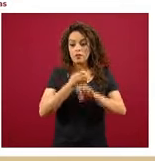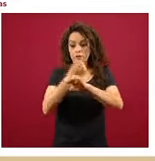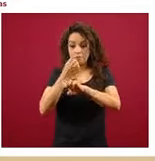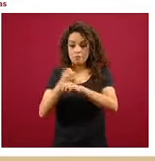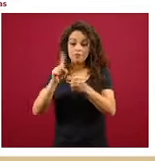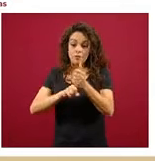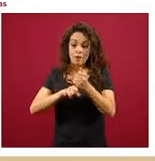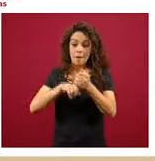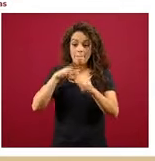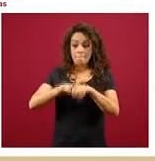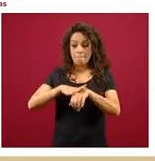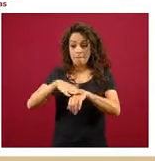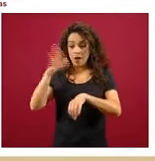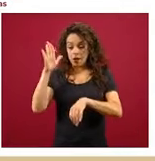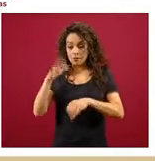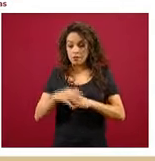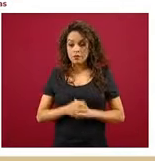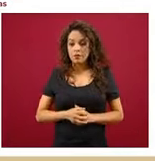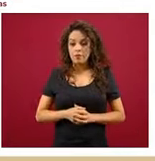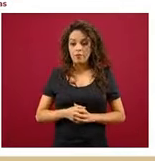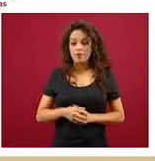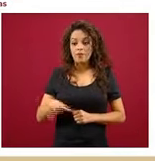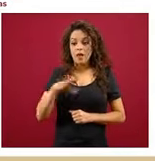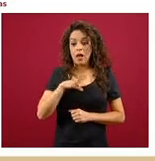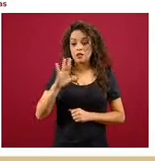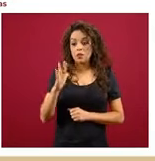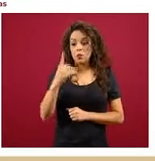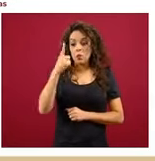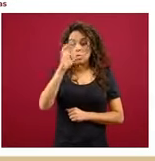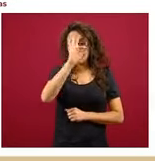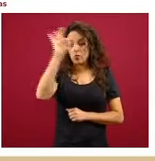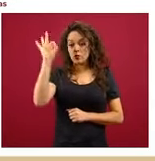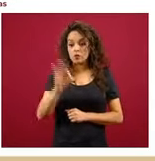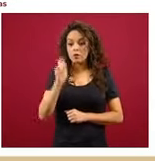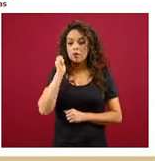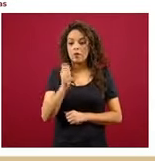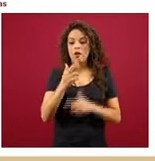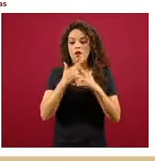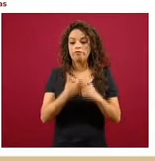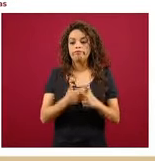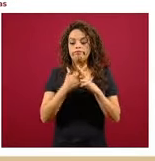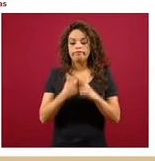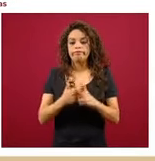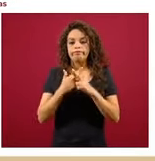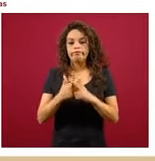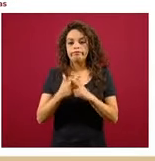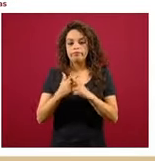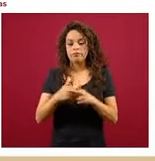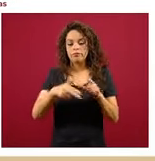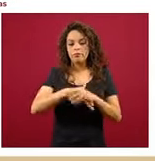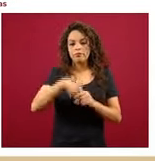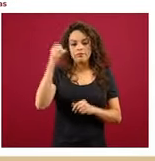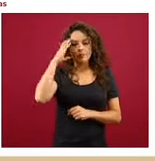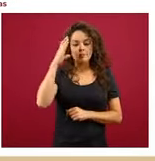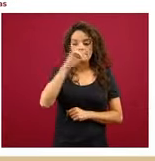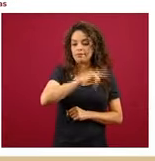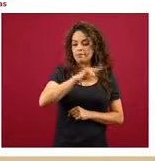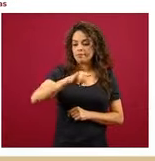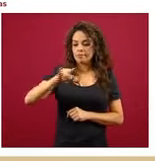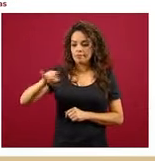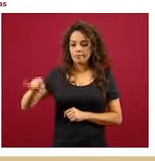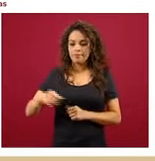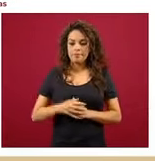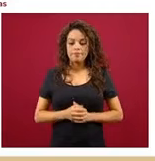tienen inclusive al menos 51% o más de disponibilidad hospitalaria en relación a las camas